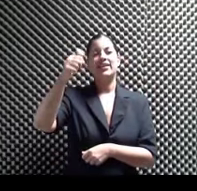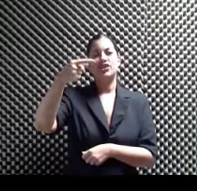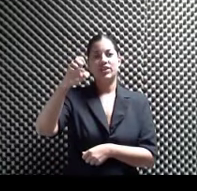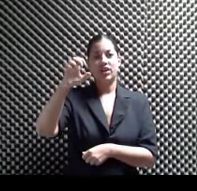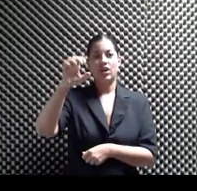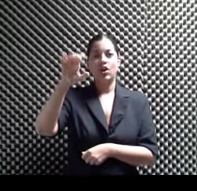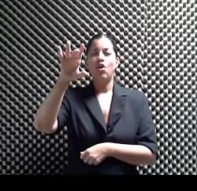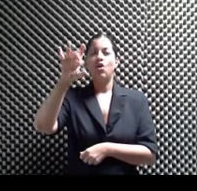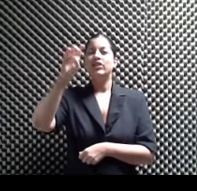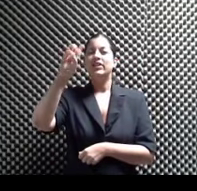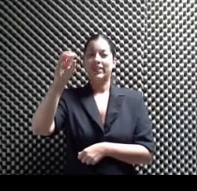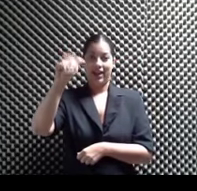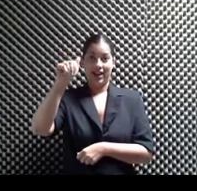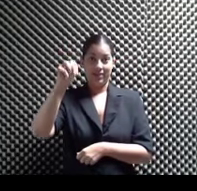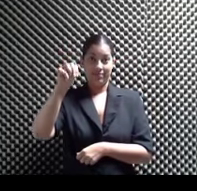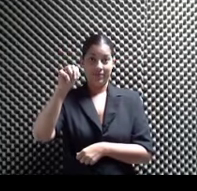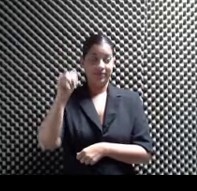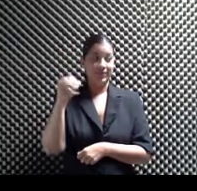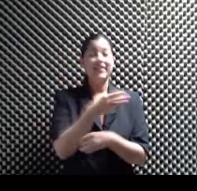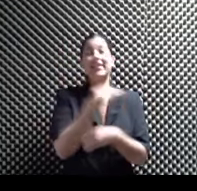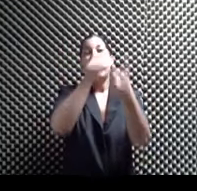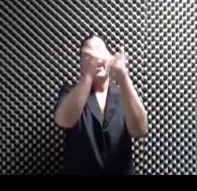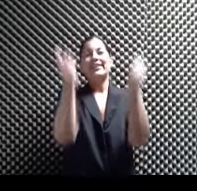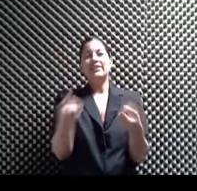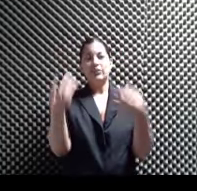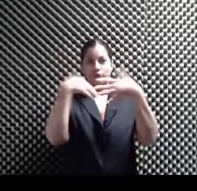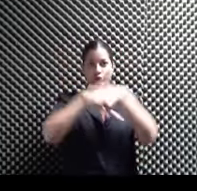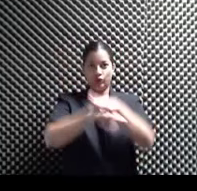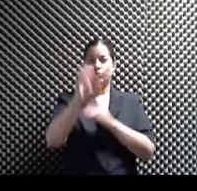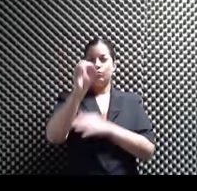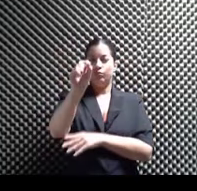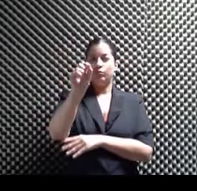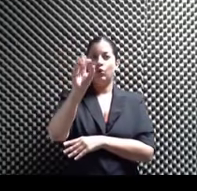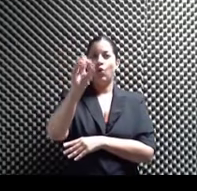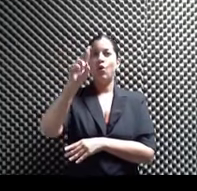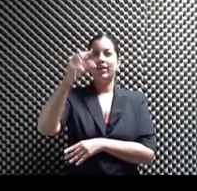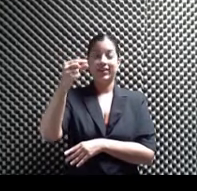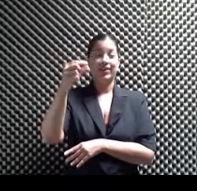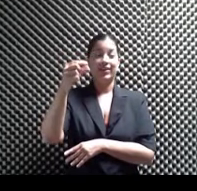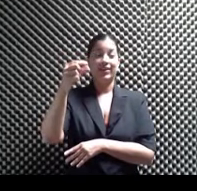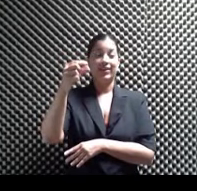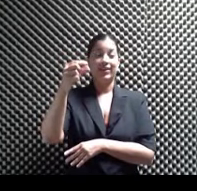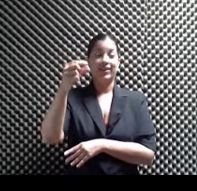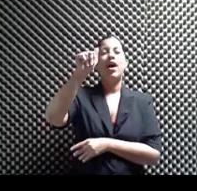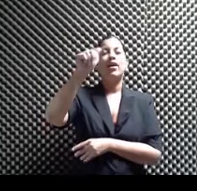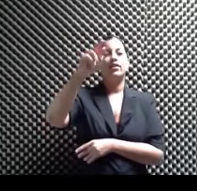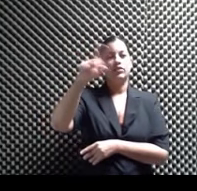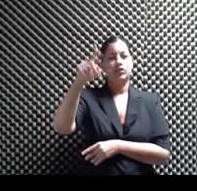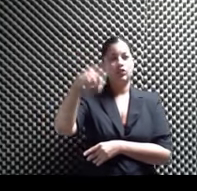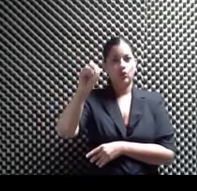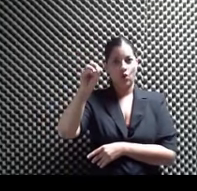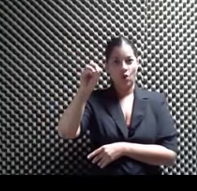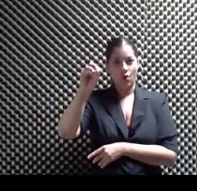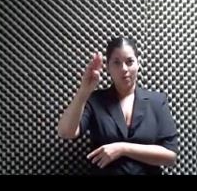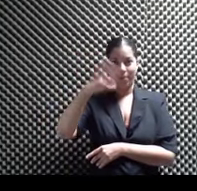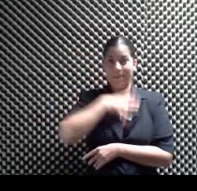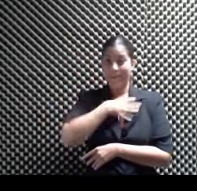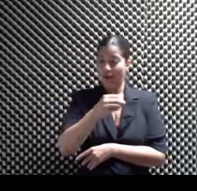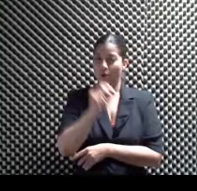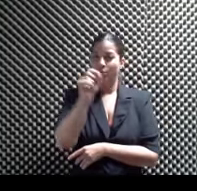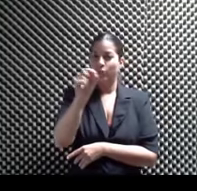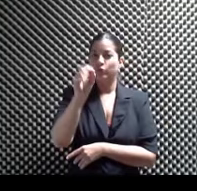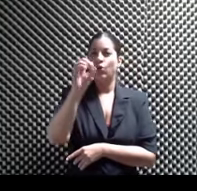Alex Artefusion.org Y también por Cuarzo Blanco.org Se la ponemos fácil Todos los martes